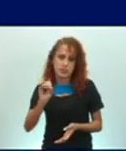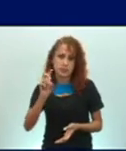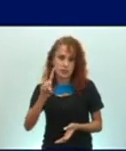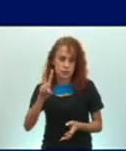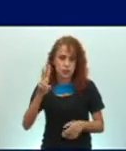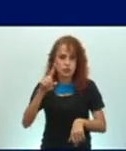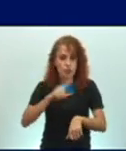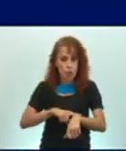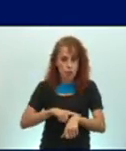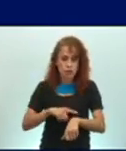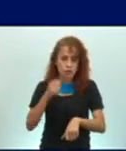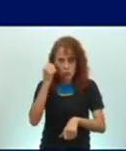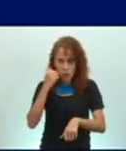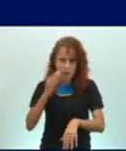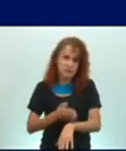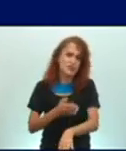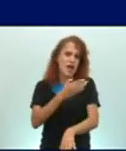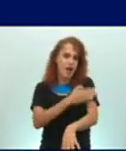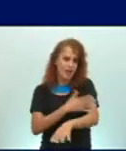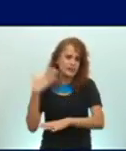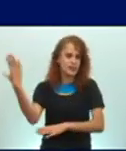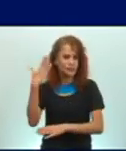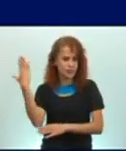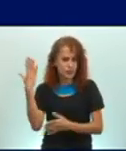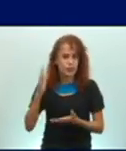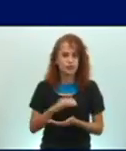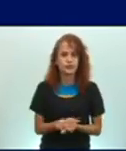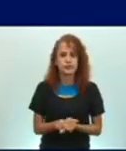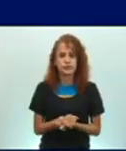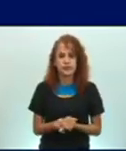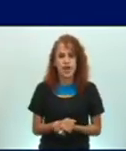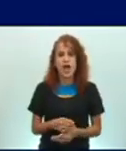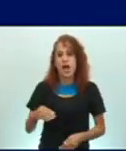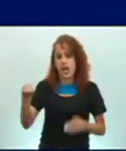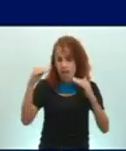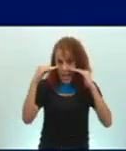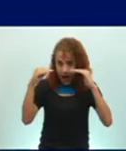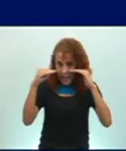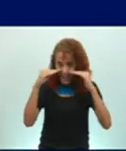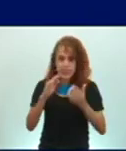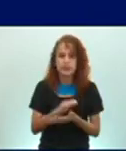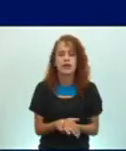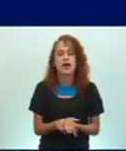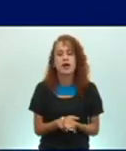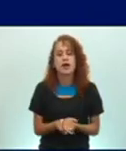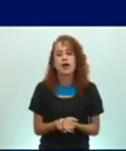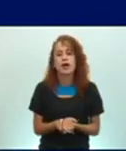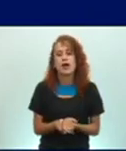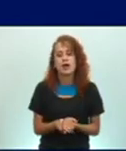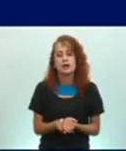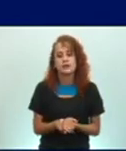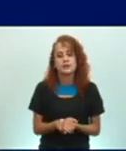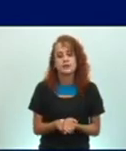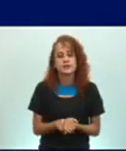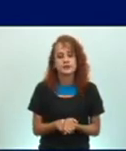más ante el paso de este fenómeno meteorológico. La alerta ciclónica es cuando